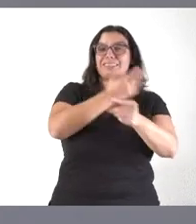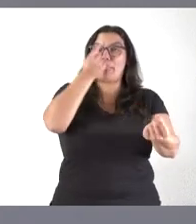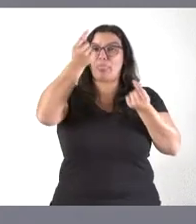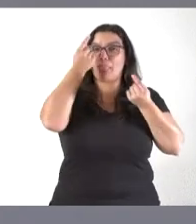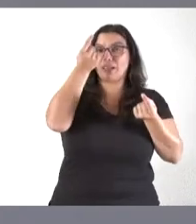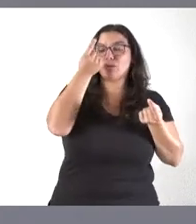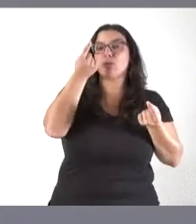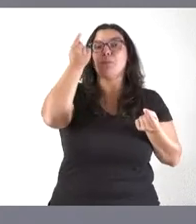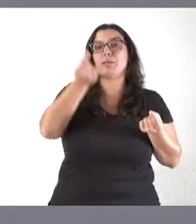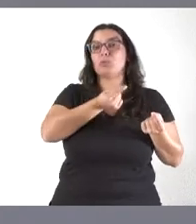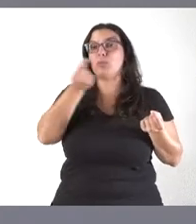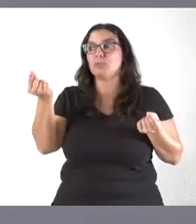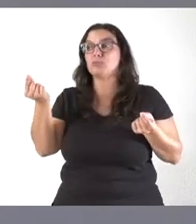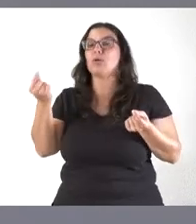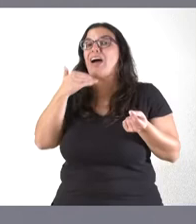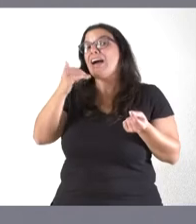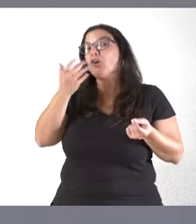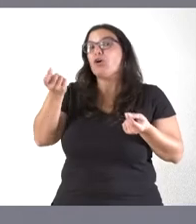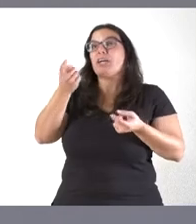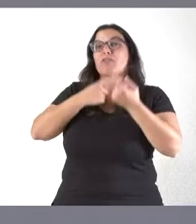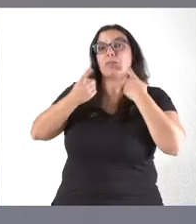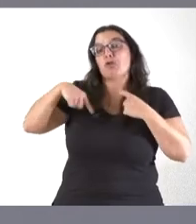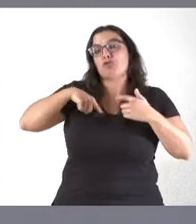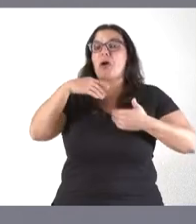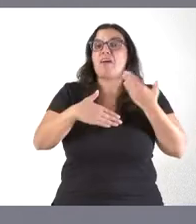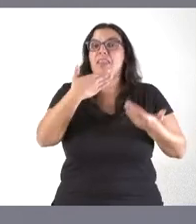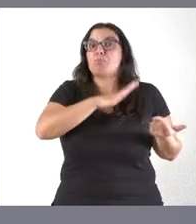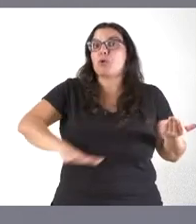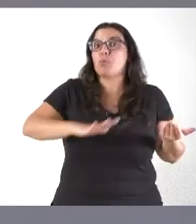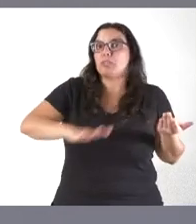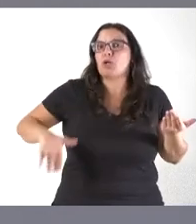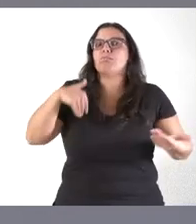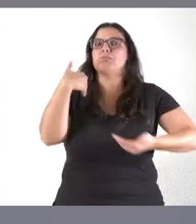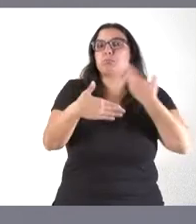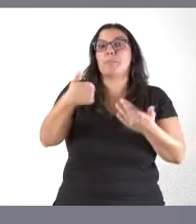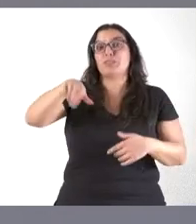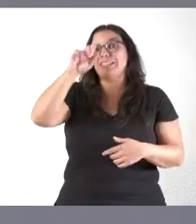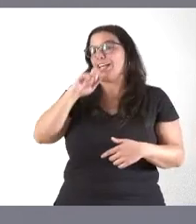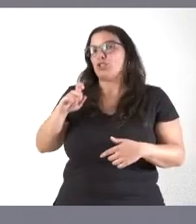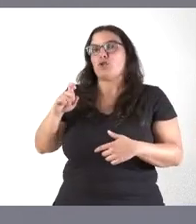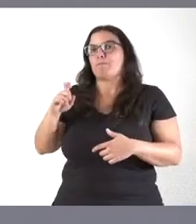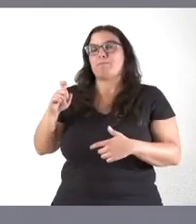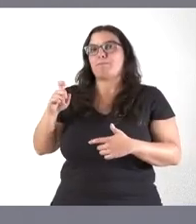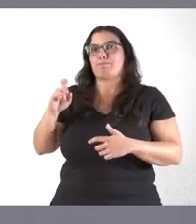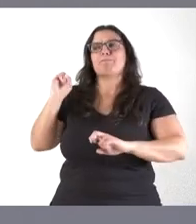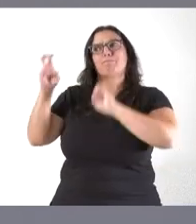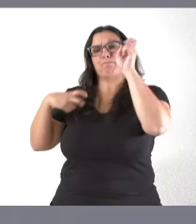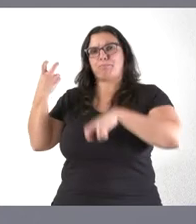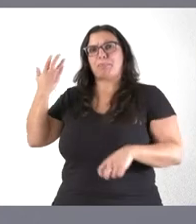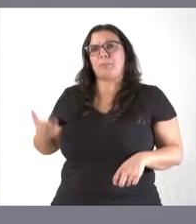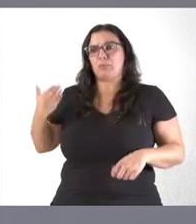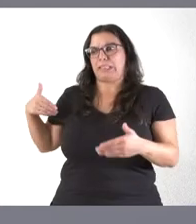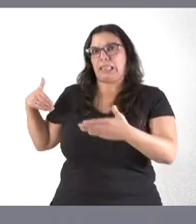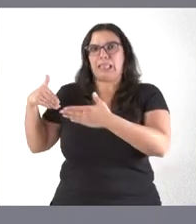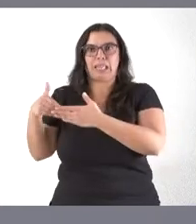del presupuesto del estado con lo cual íbamos avanzando en nuestra propia elaboración en esta ocasión Pues ha habido modificaciones sustanciales de última hora